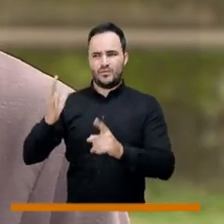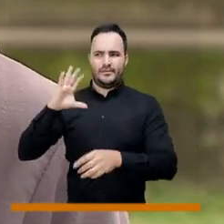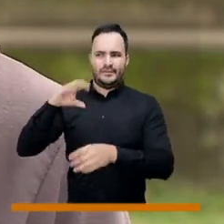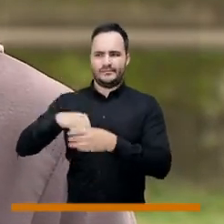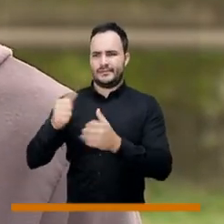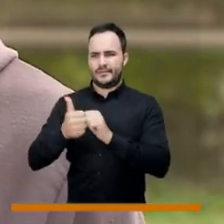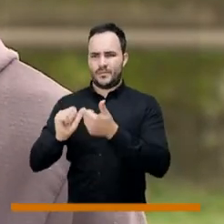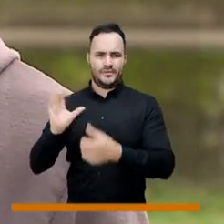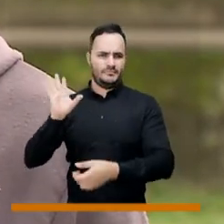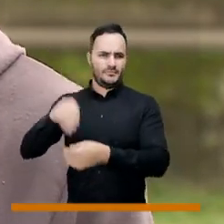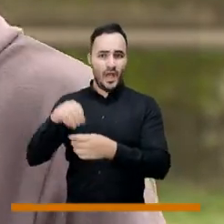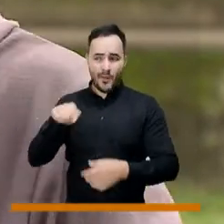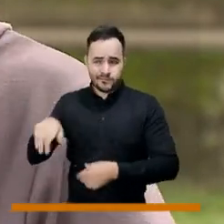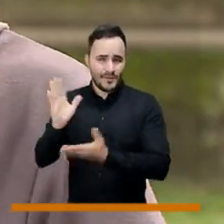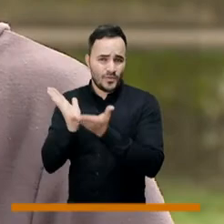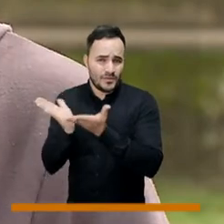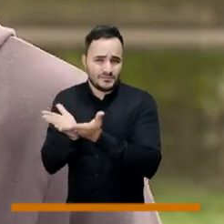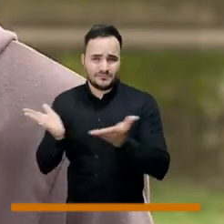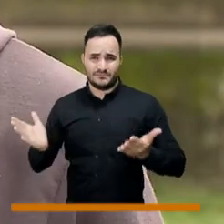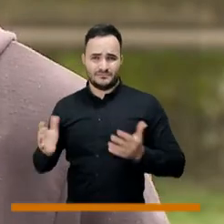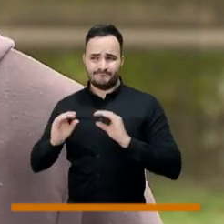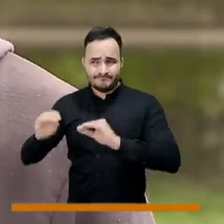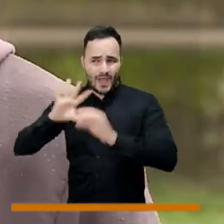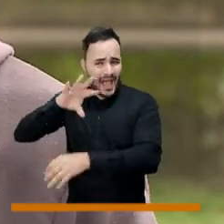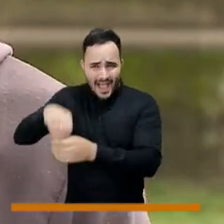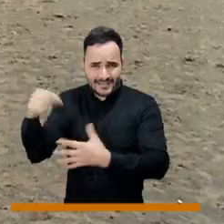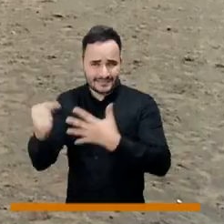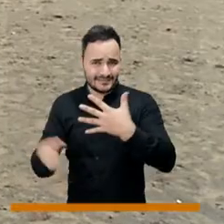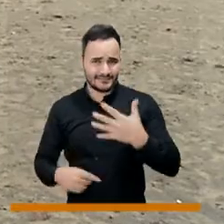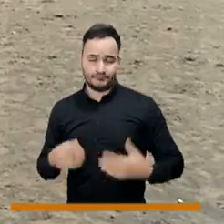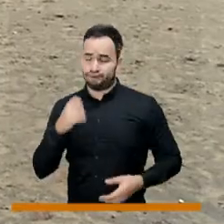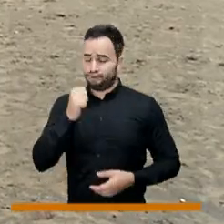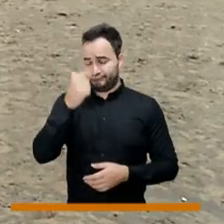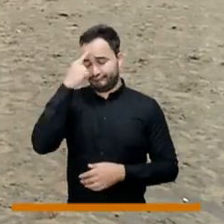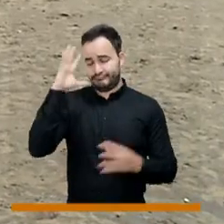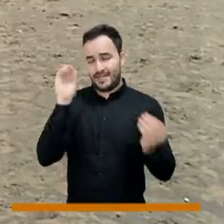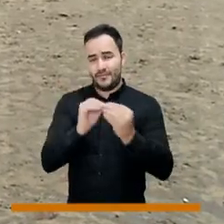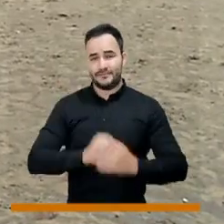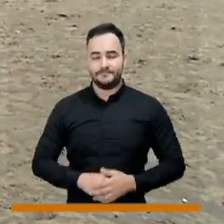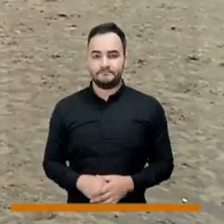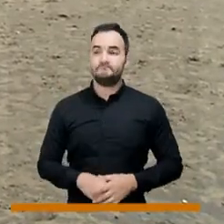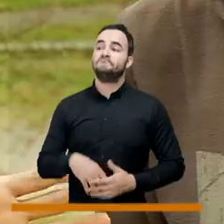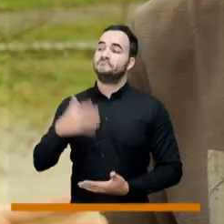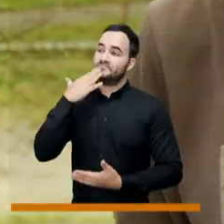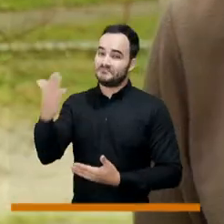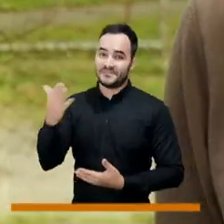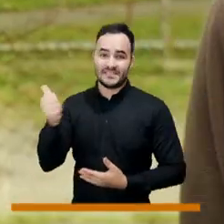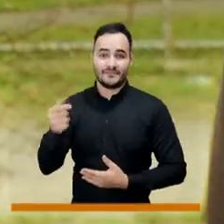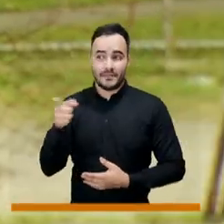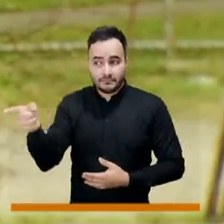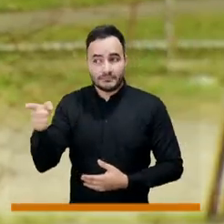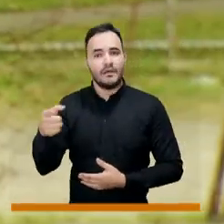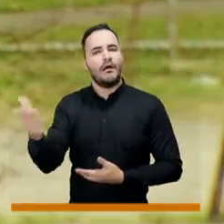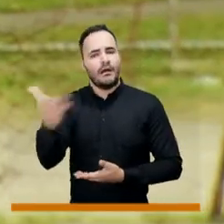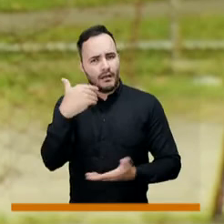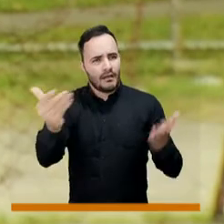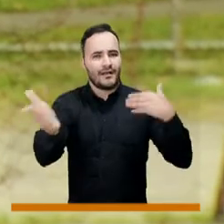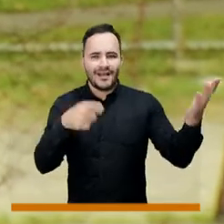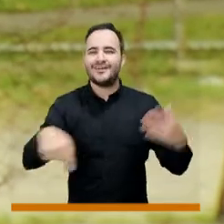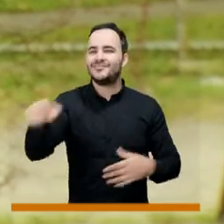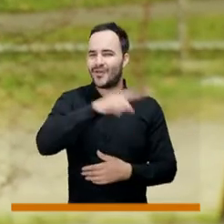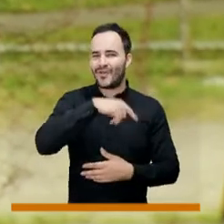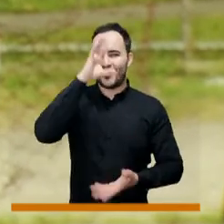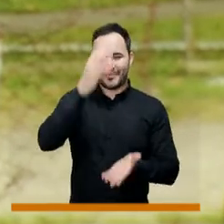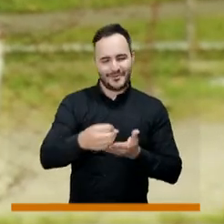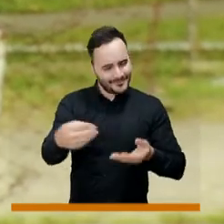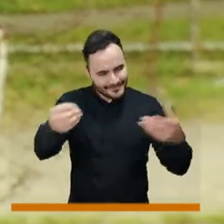cultura, deporte, en fin, en medio ambiente, en todo. Muchas gracias, don César. Así como la opinión de don César cuenta la de ustedes también, la